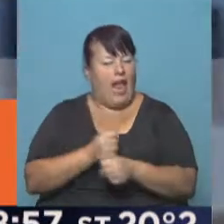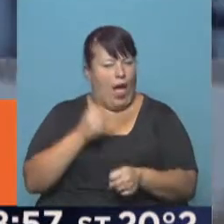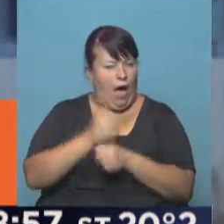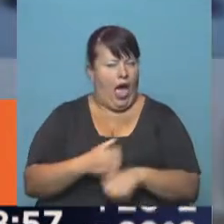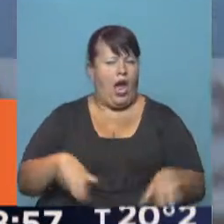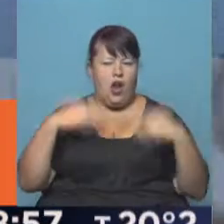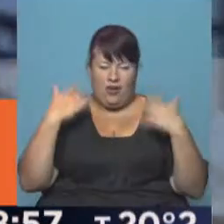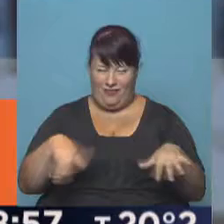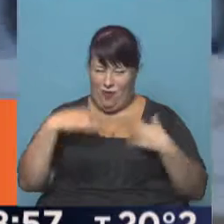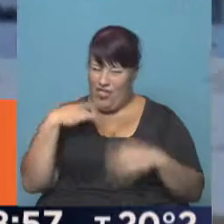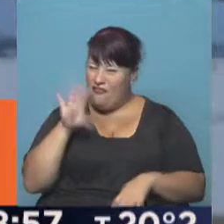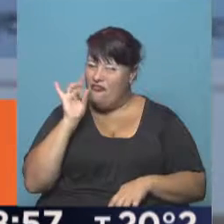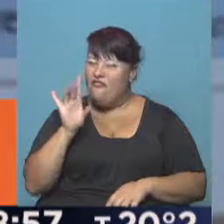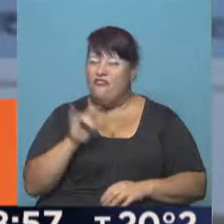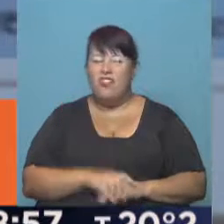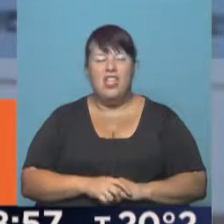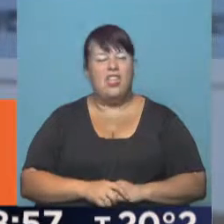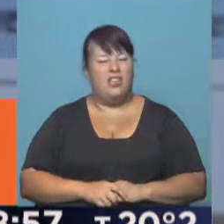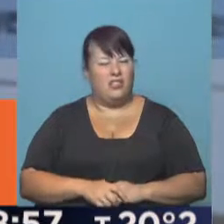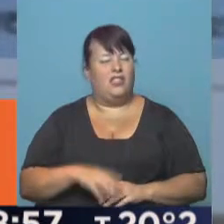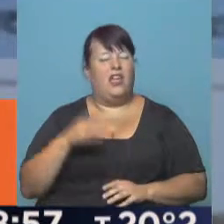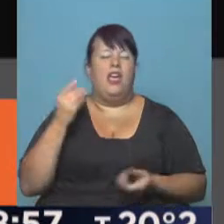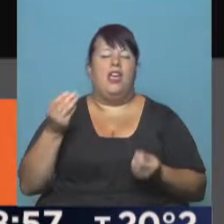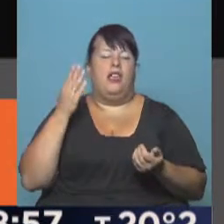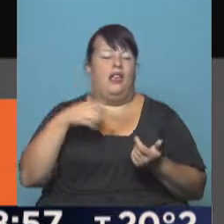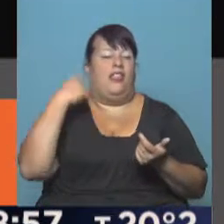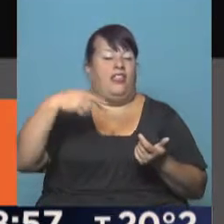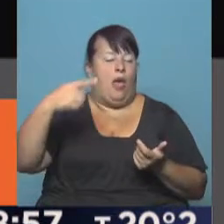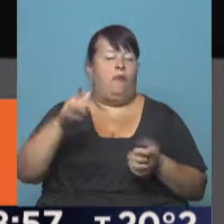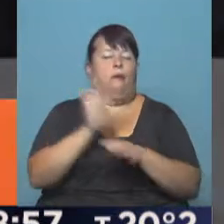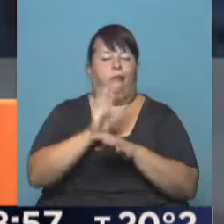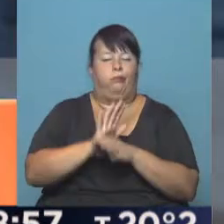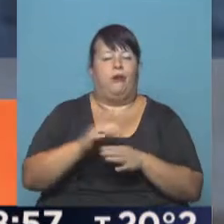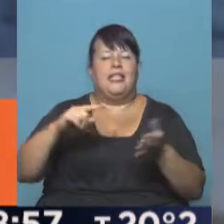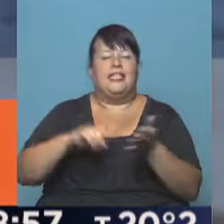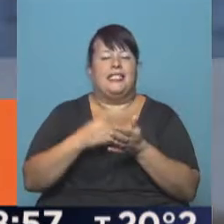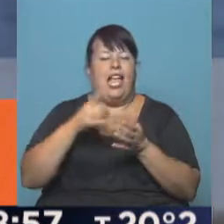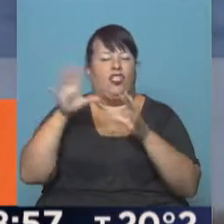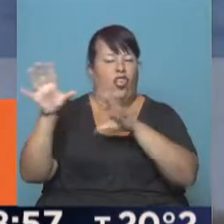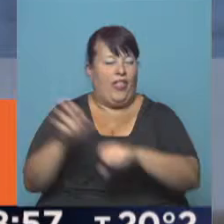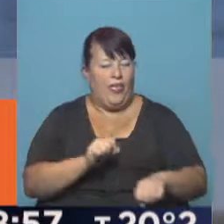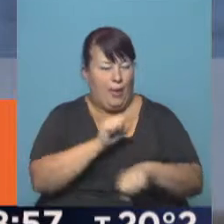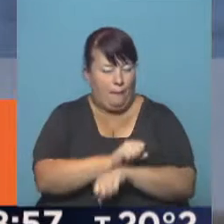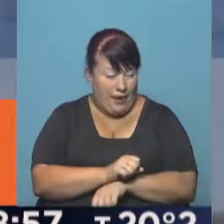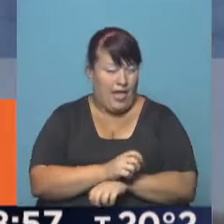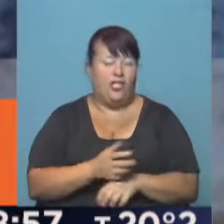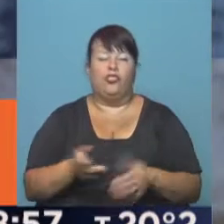realmente muy, muy dura, de recorrer los que después denominamos los centros clandestinos de detención, que